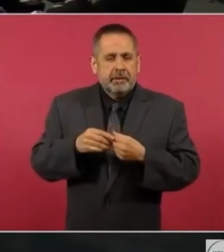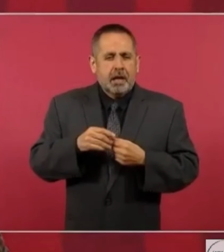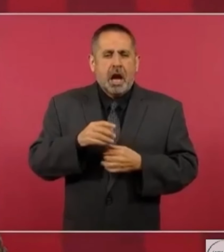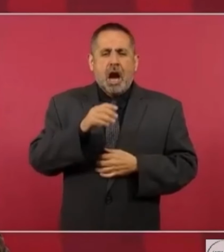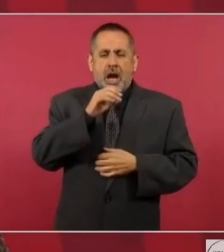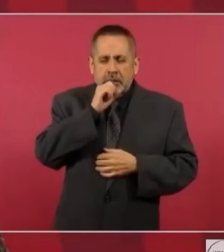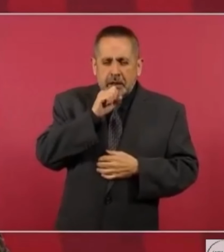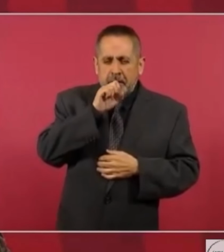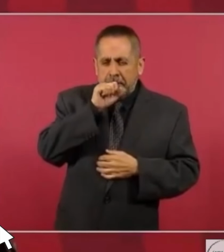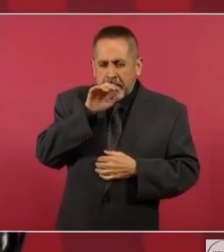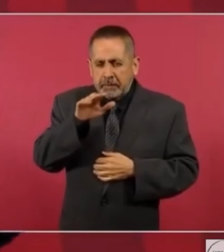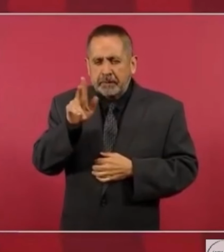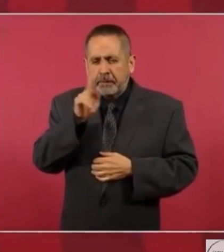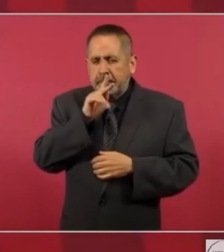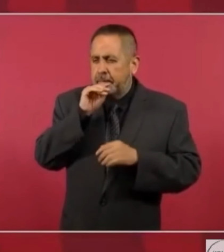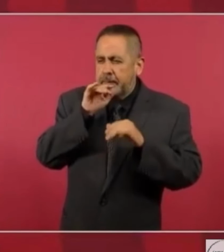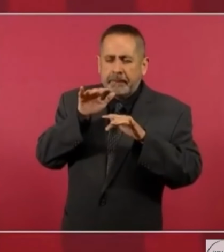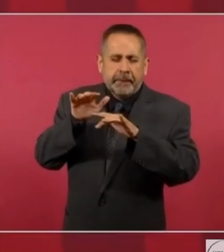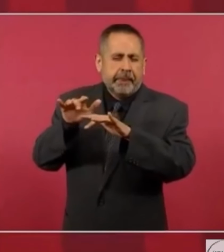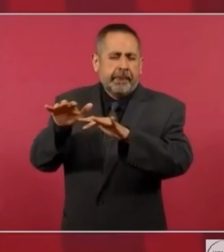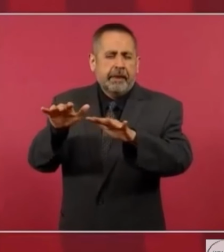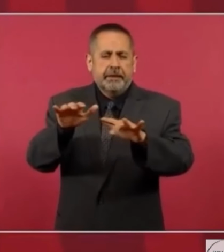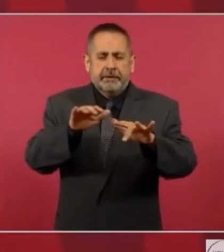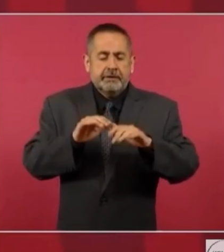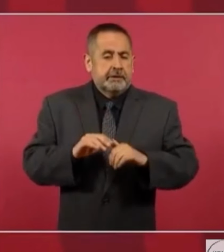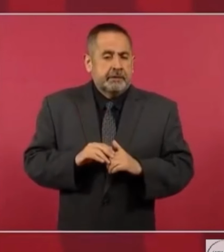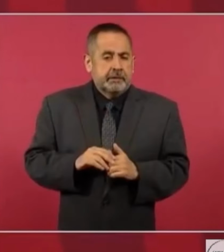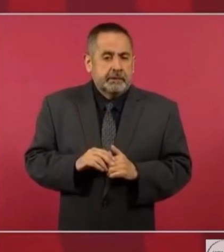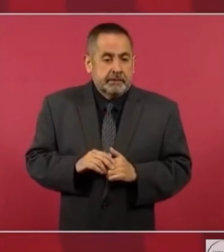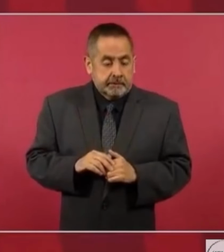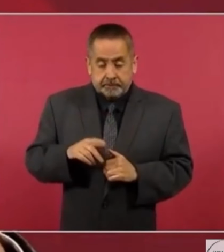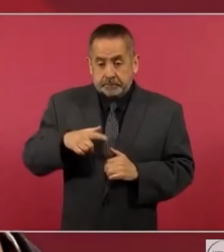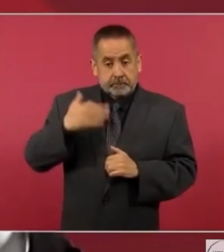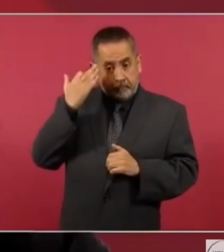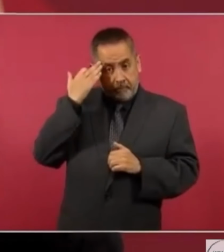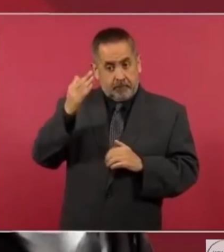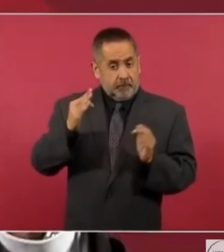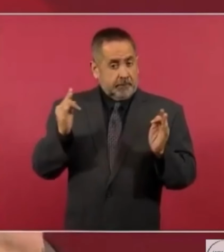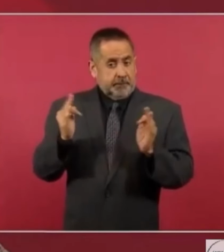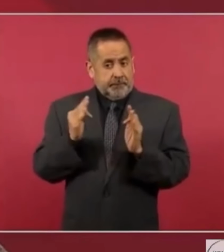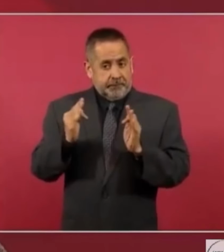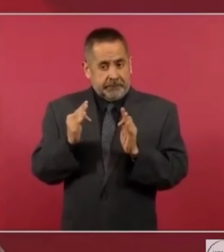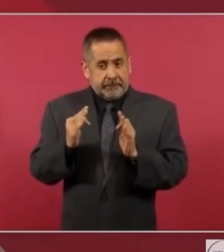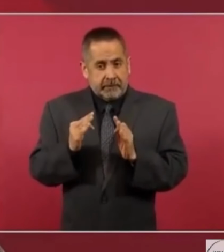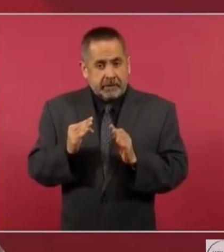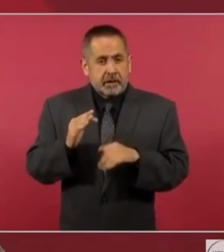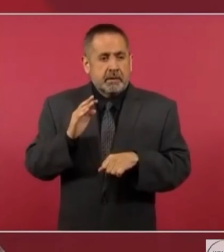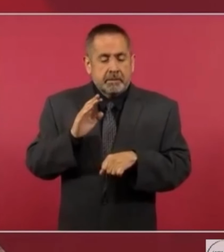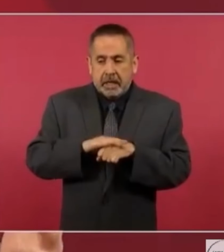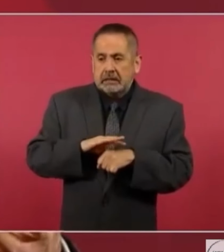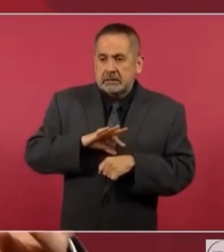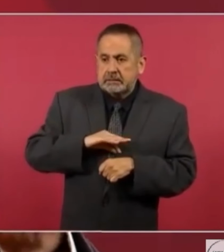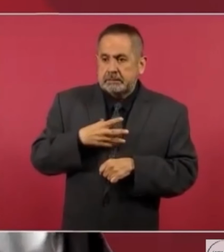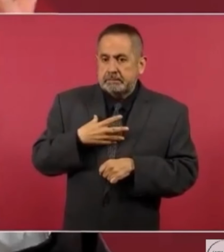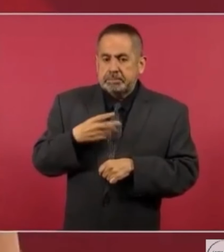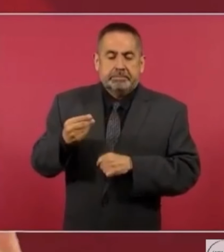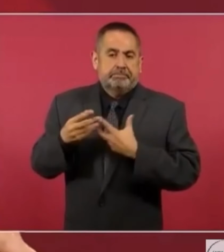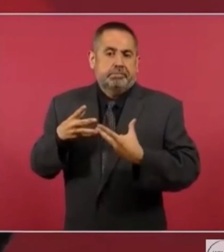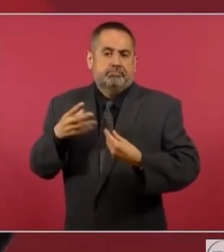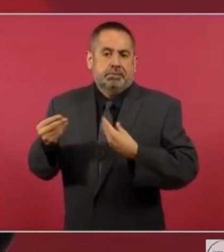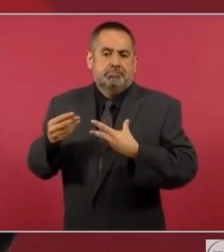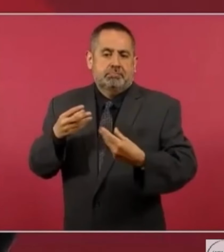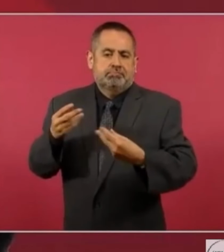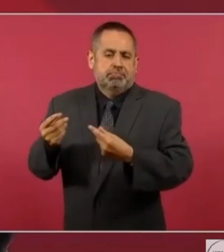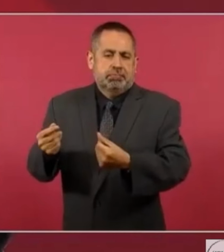líquidos respiratorios, en las temporadas frías es más eficiente el contagio, en